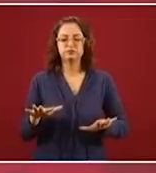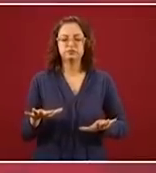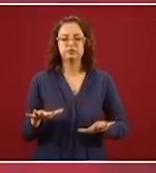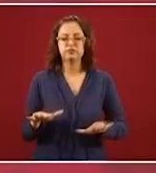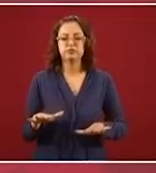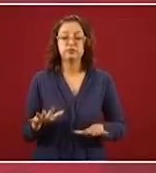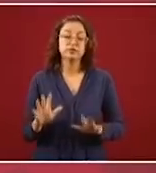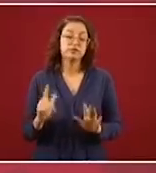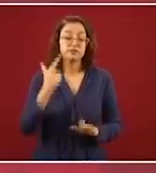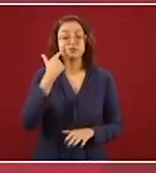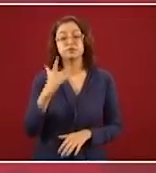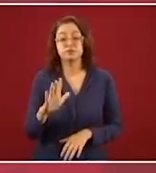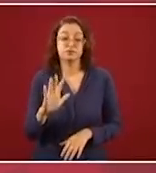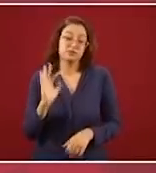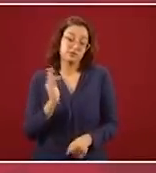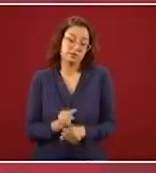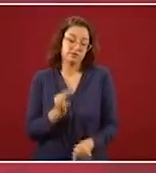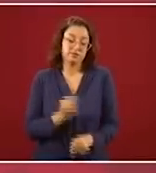si nos da tiempo,